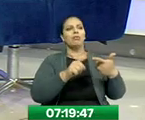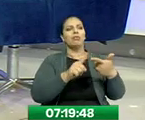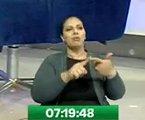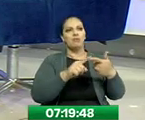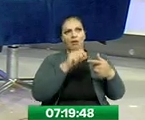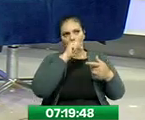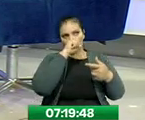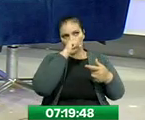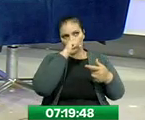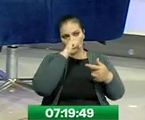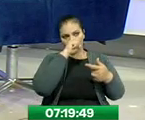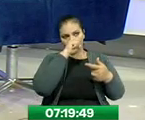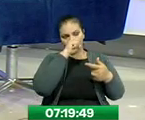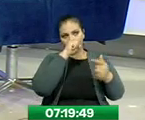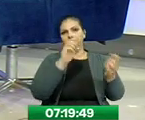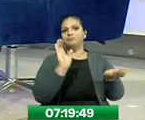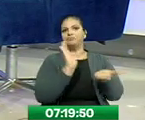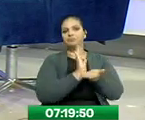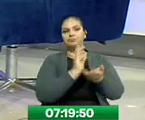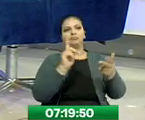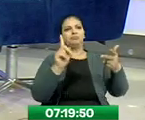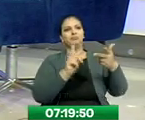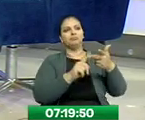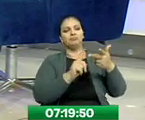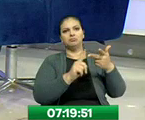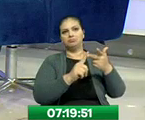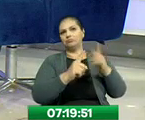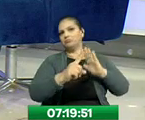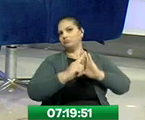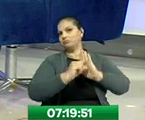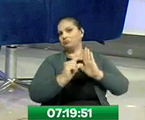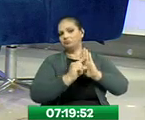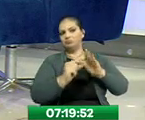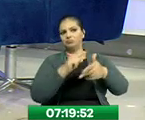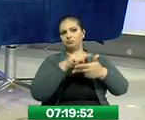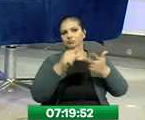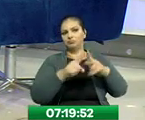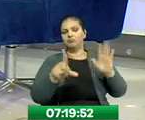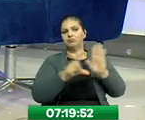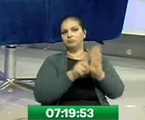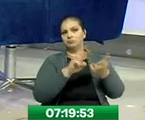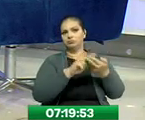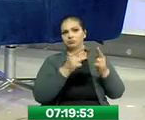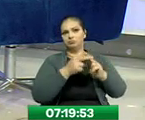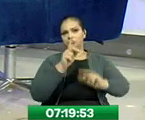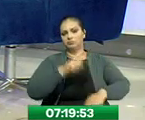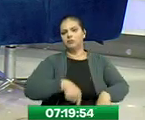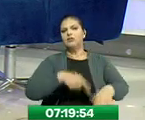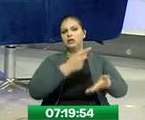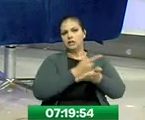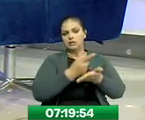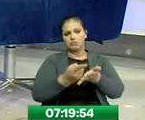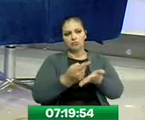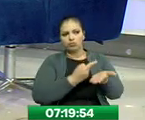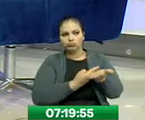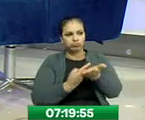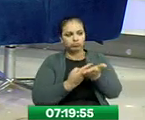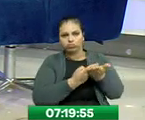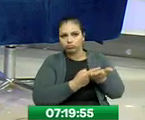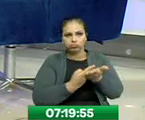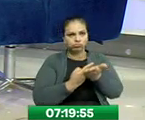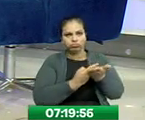exactamente de qué se trata. ¿Convendría un incremento del IVA o de ninguna manera, una reducción? No, eso, de ninguna manera. Descartado. No, yo no